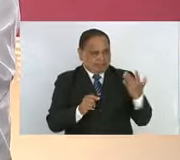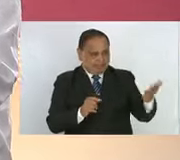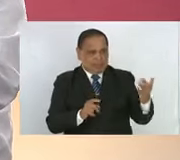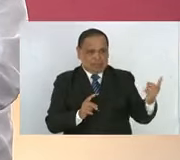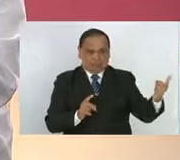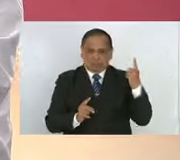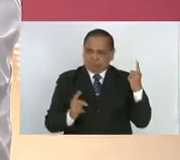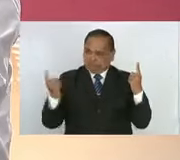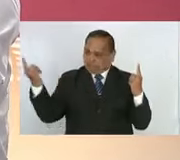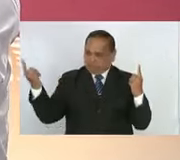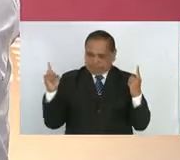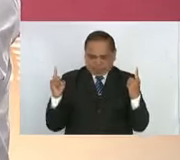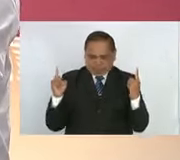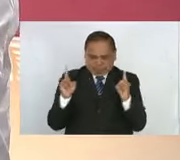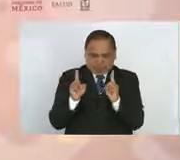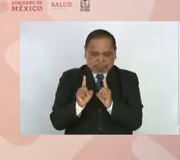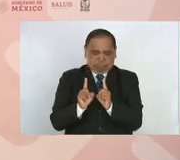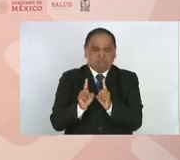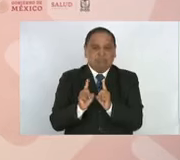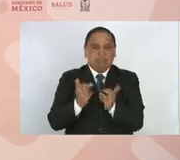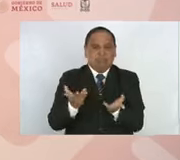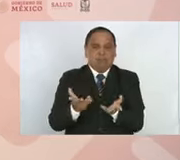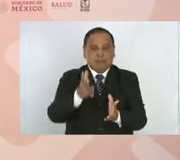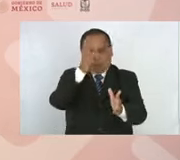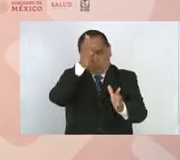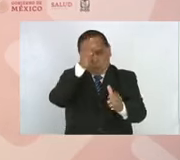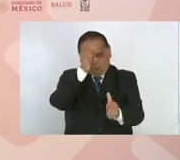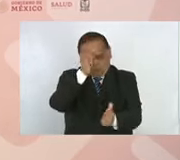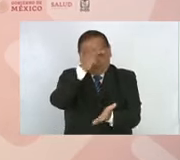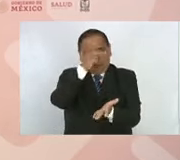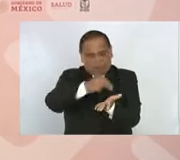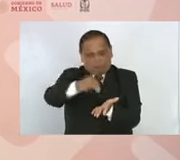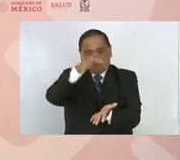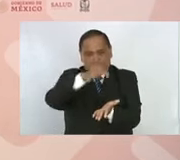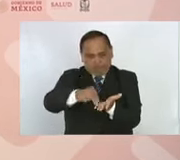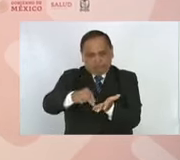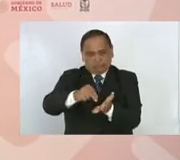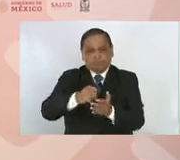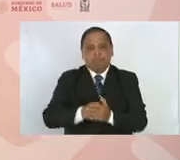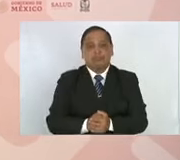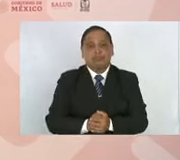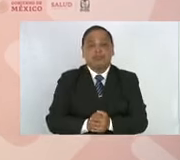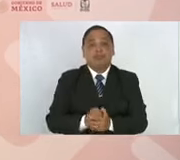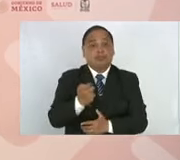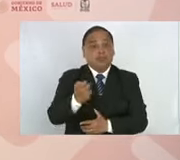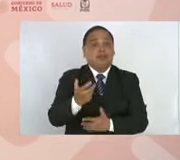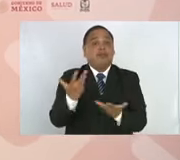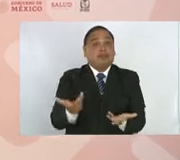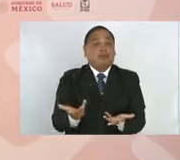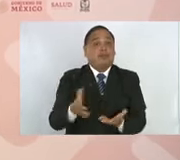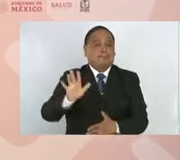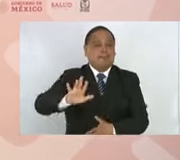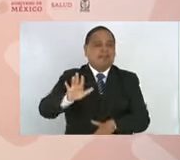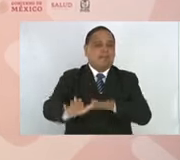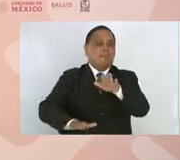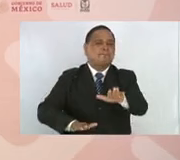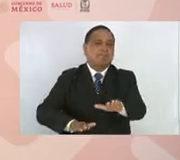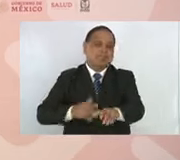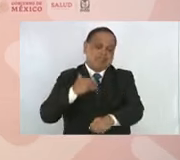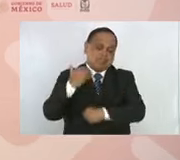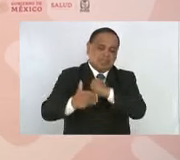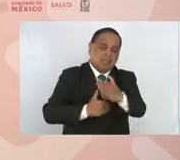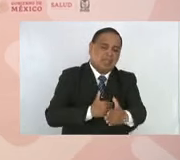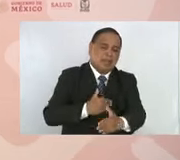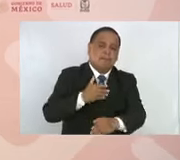mayo del pasado año, se produjo la firma del acuerdo de cooperación, un paso importante e